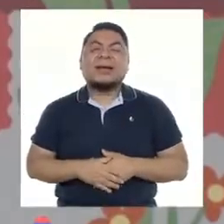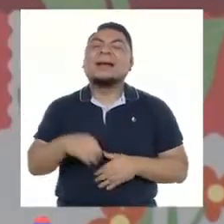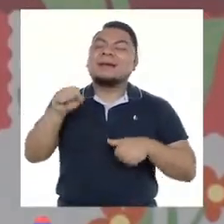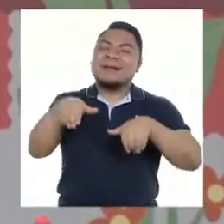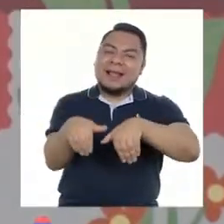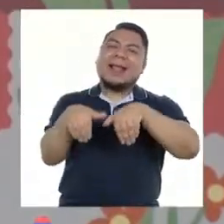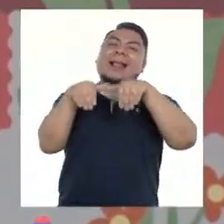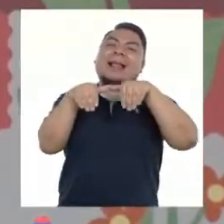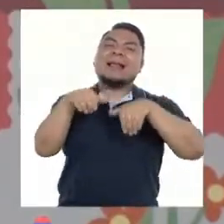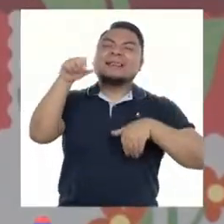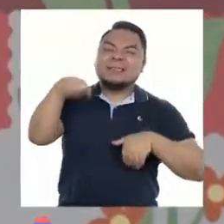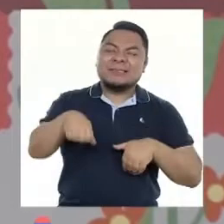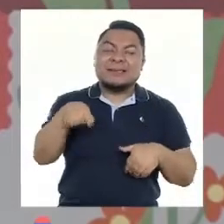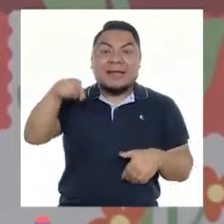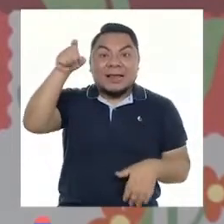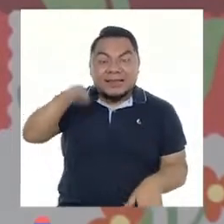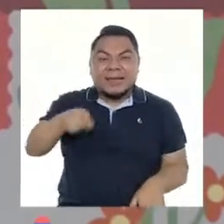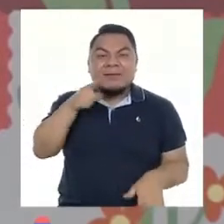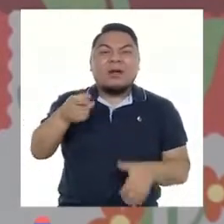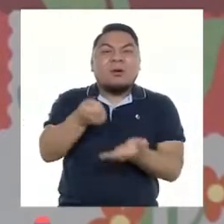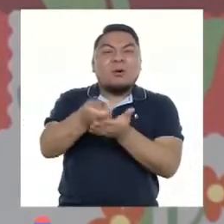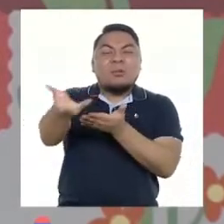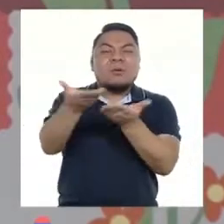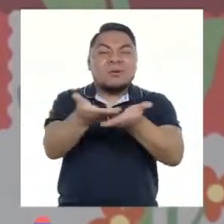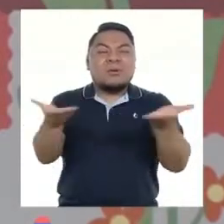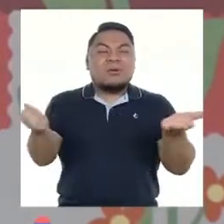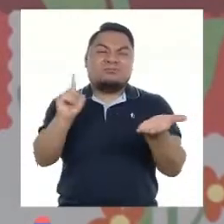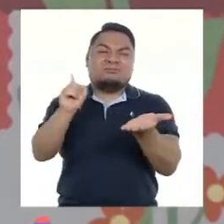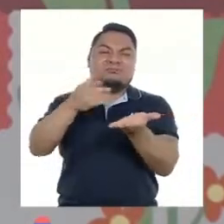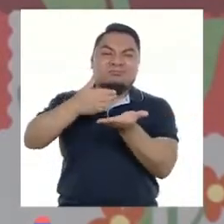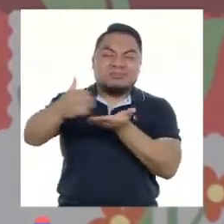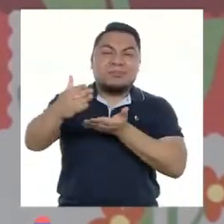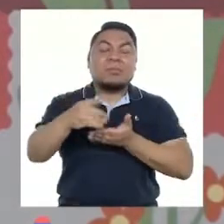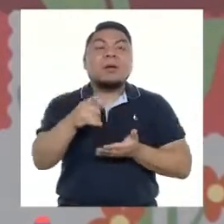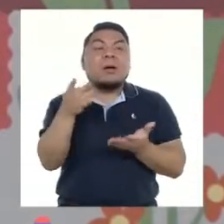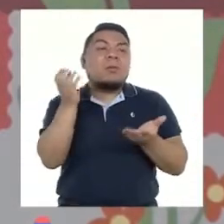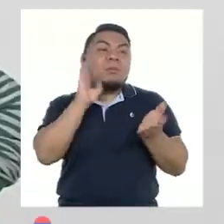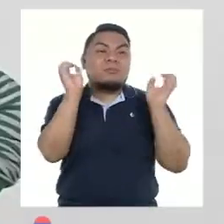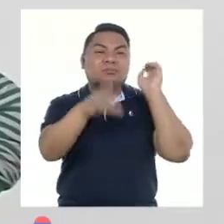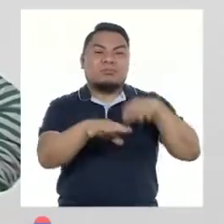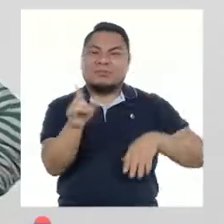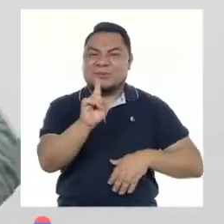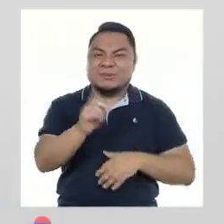¡Wow! Es más, se debe dejar de comprar cosas. Así no hay nada que botar.